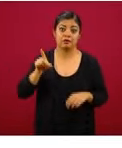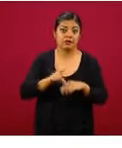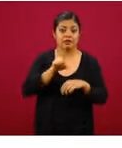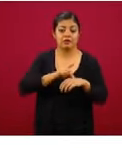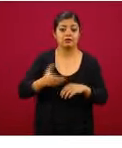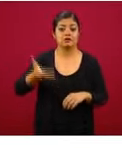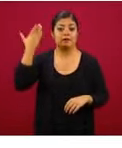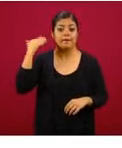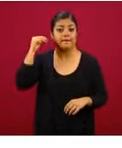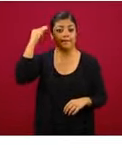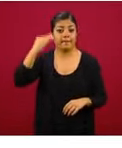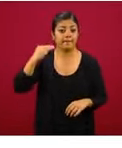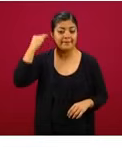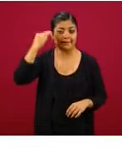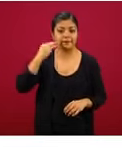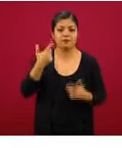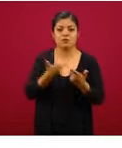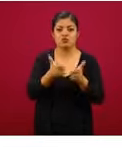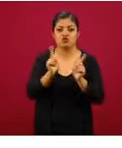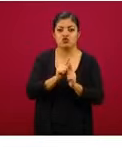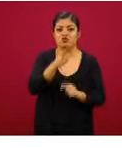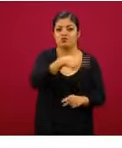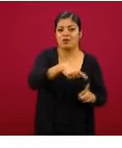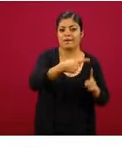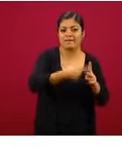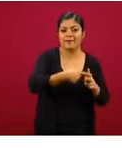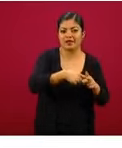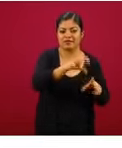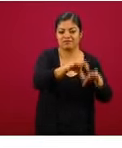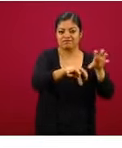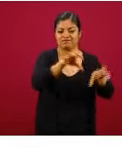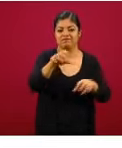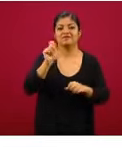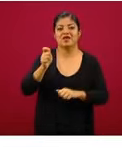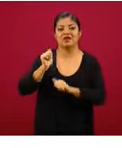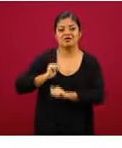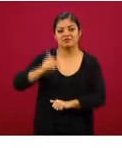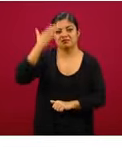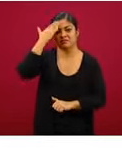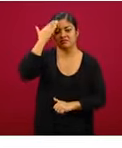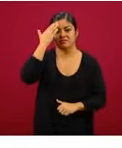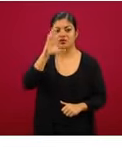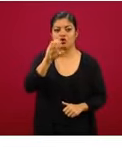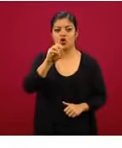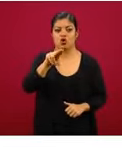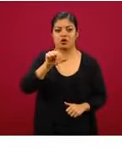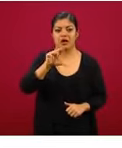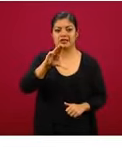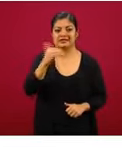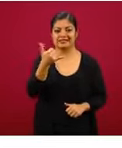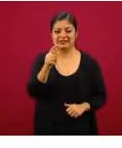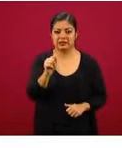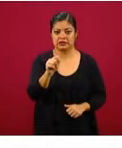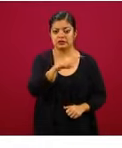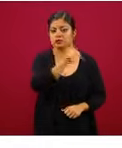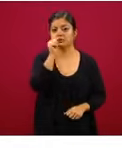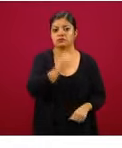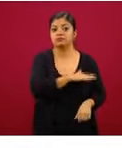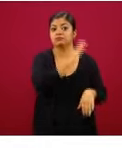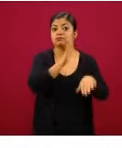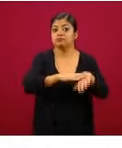marzo, los grupos académicos de matemáticas que coordina CONACYT nos hacen estas